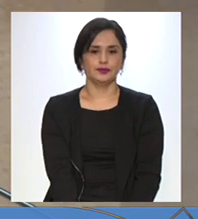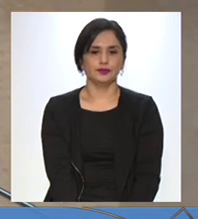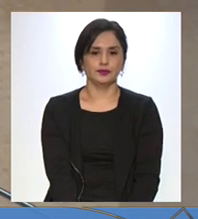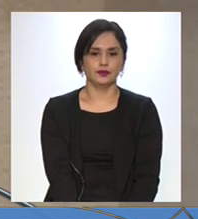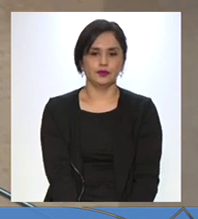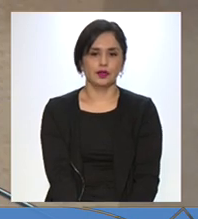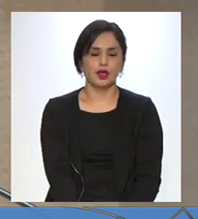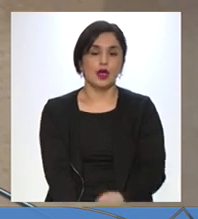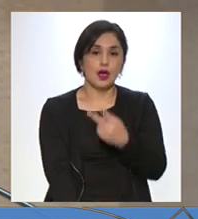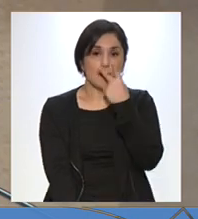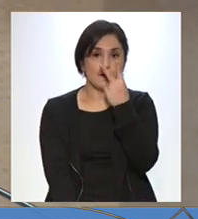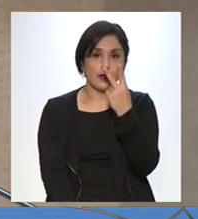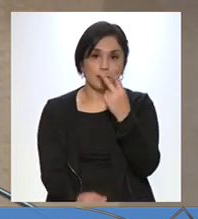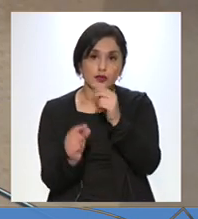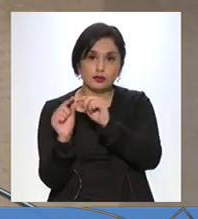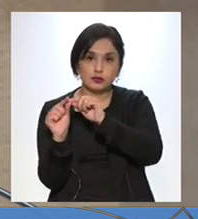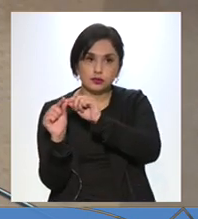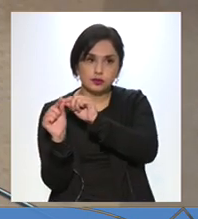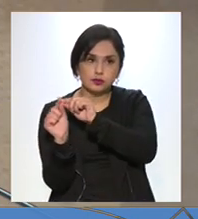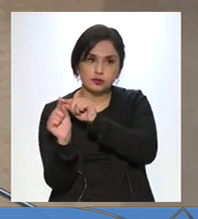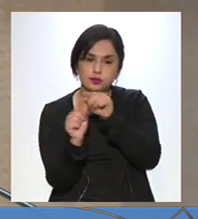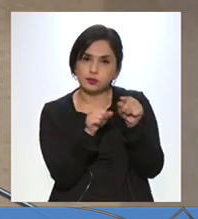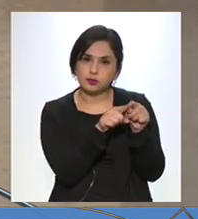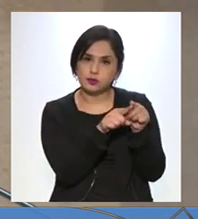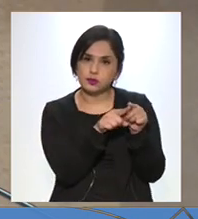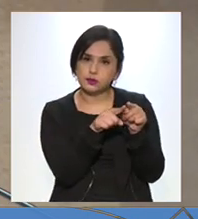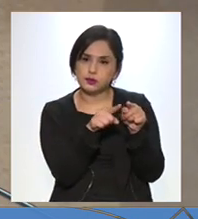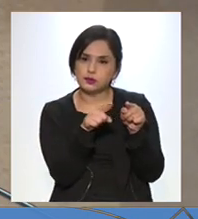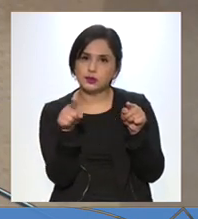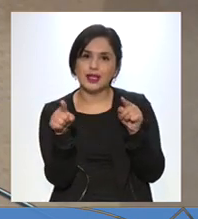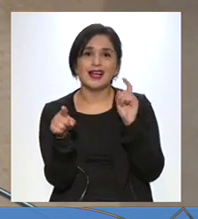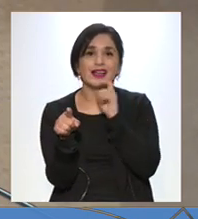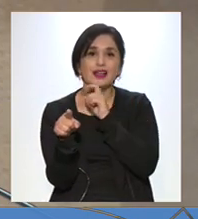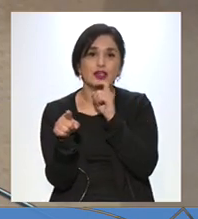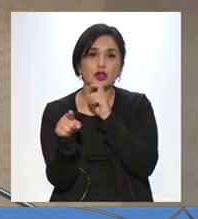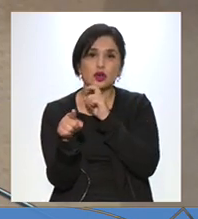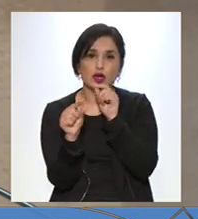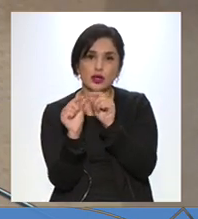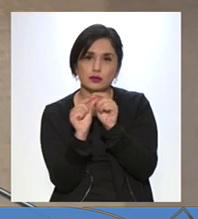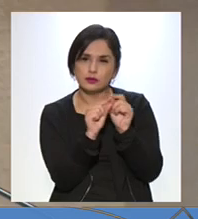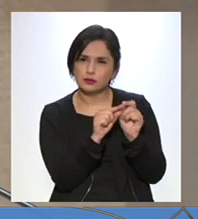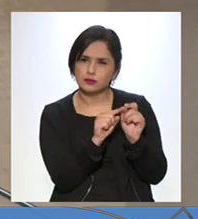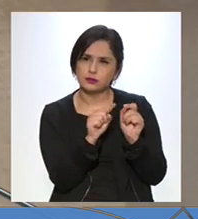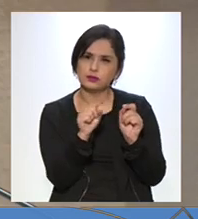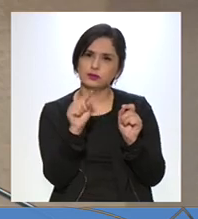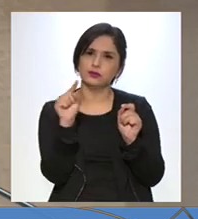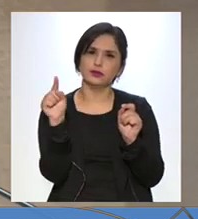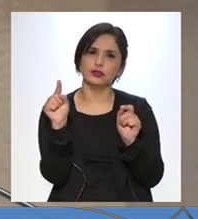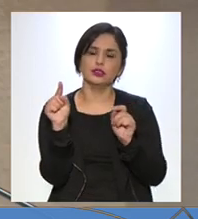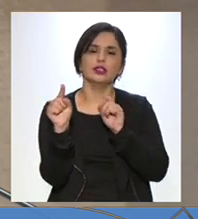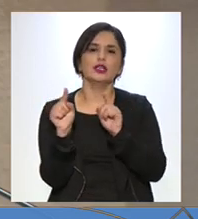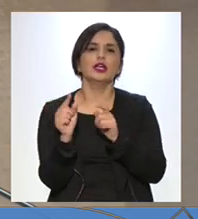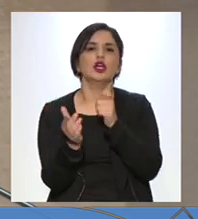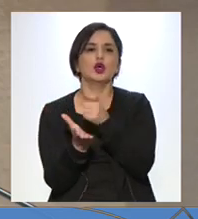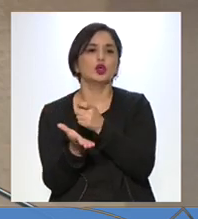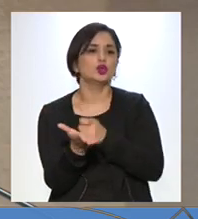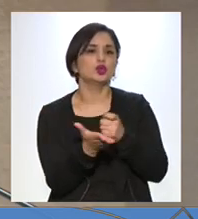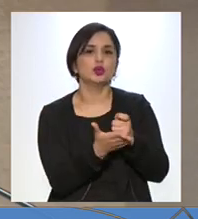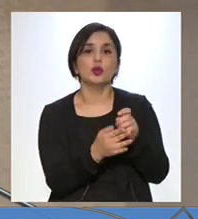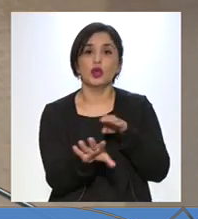Entonces vemos ahí la gráfica, esa línea que está, la línea roja que está más elevada, corresponde al consumo de bienes durables, los